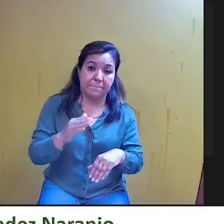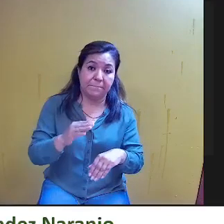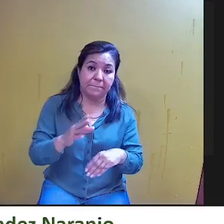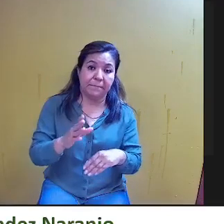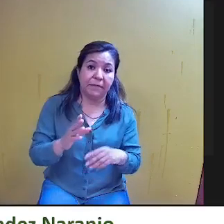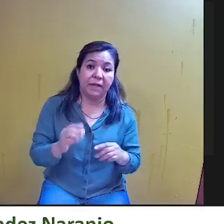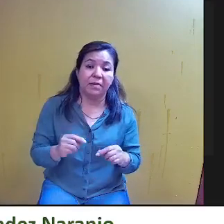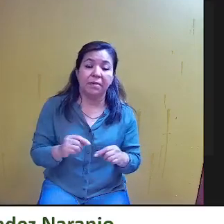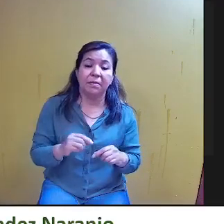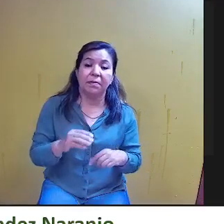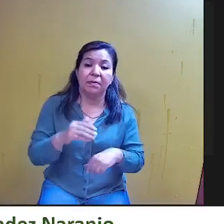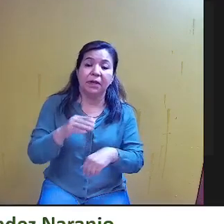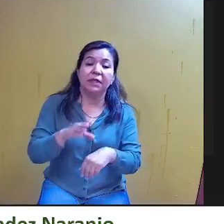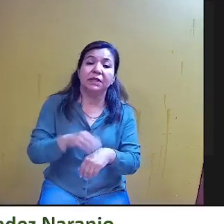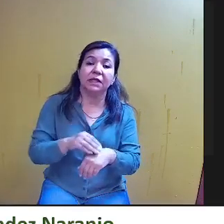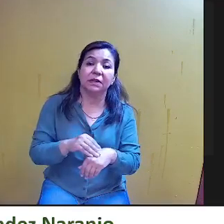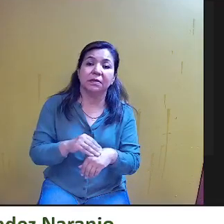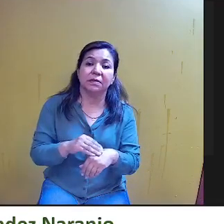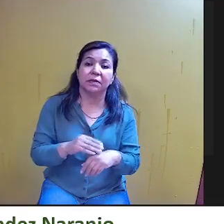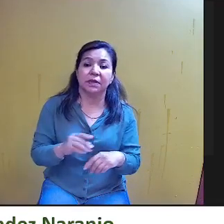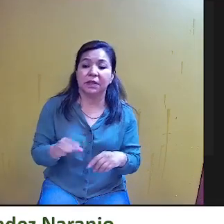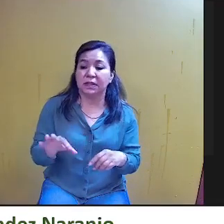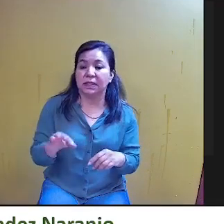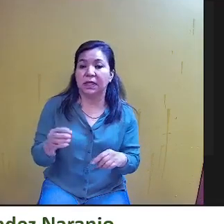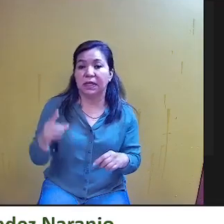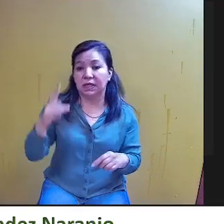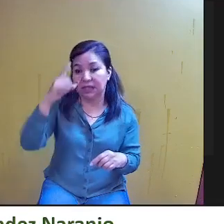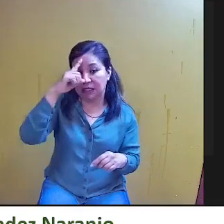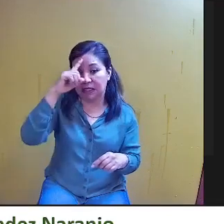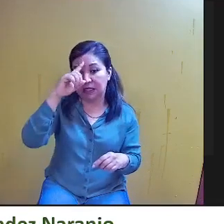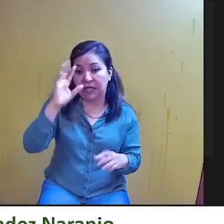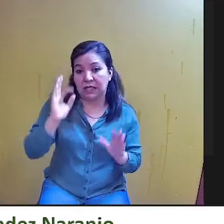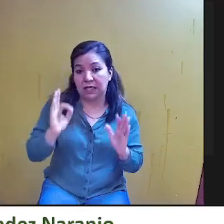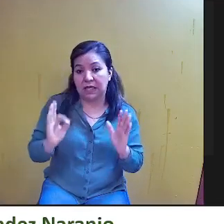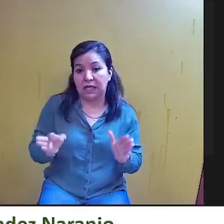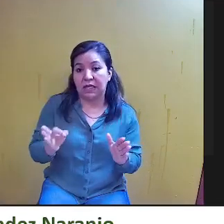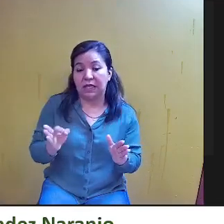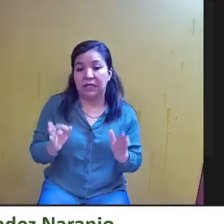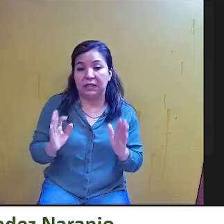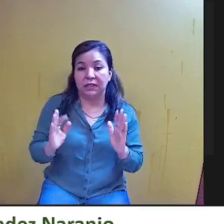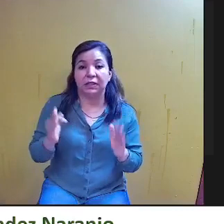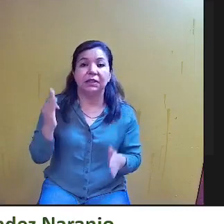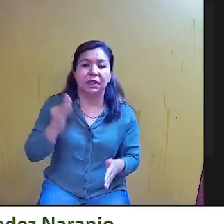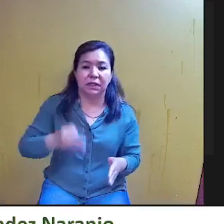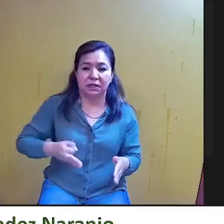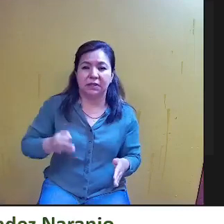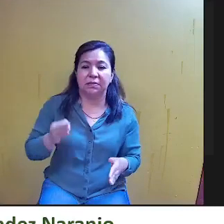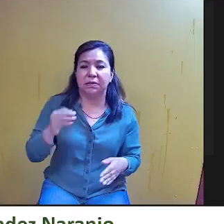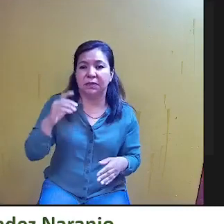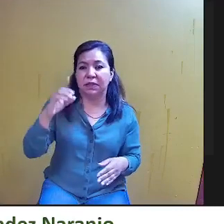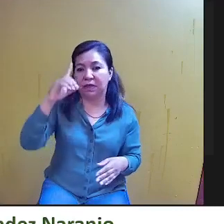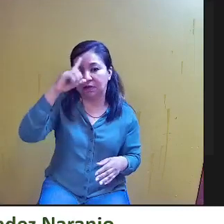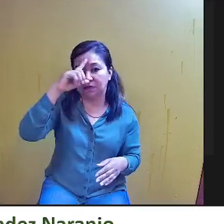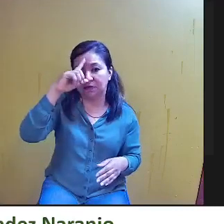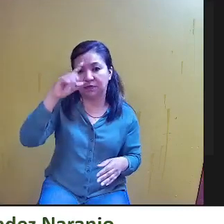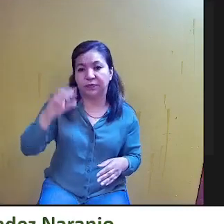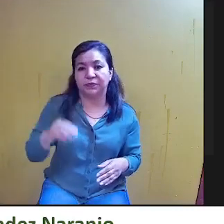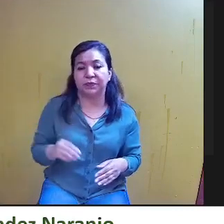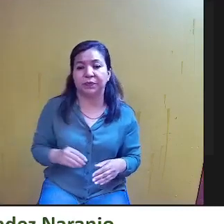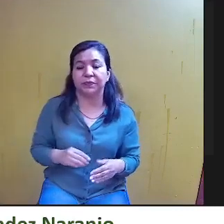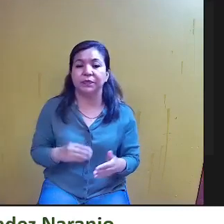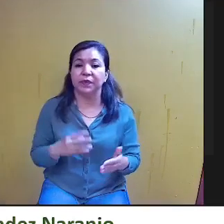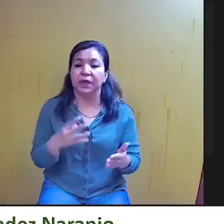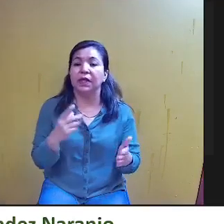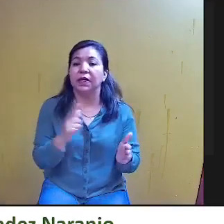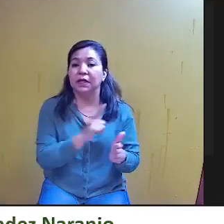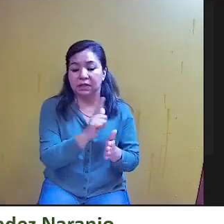en automático se accede a una consejería propietaria o a la presidencia de dichos consejos distritales electorales, sino que la lectura de dichos artículos